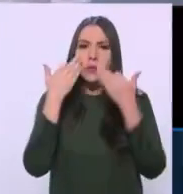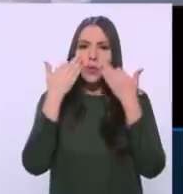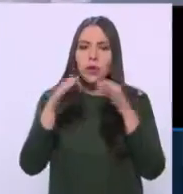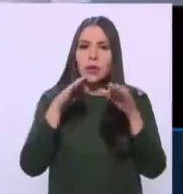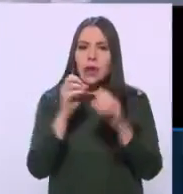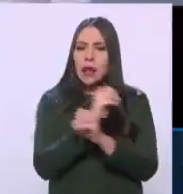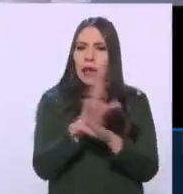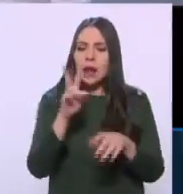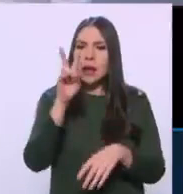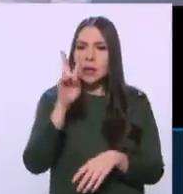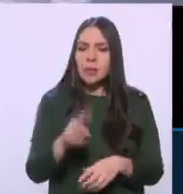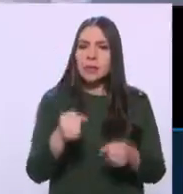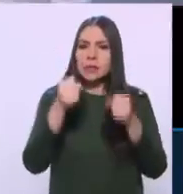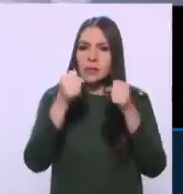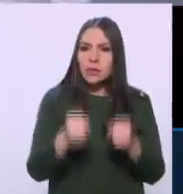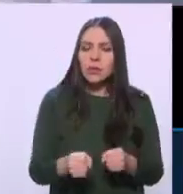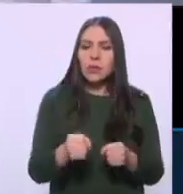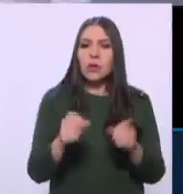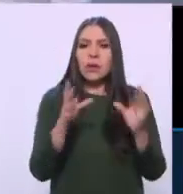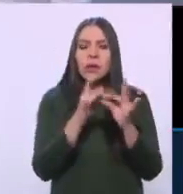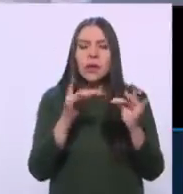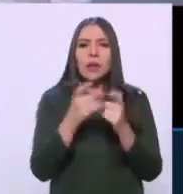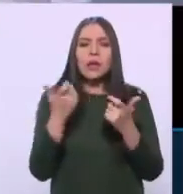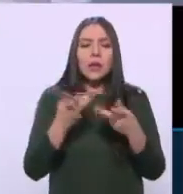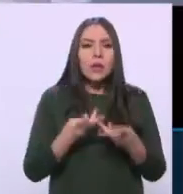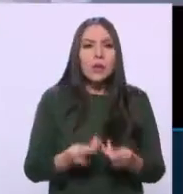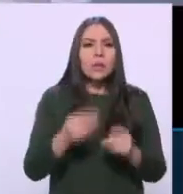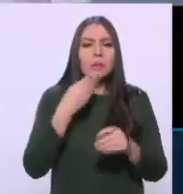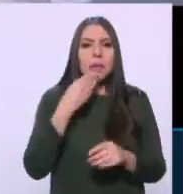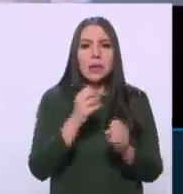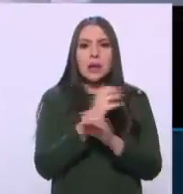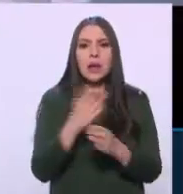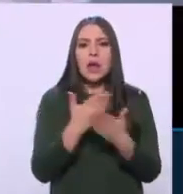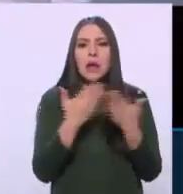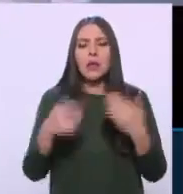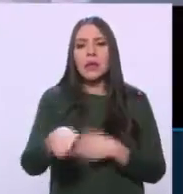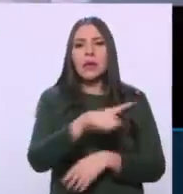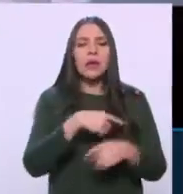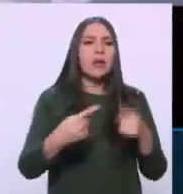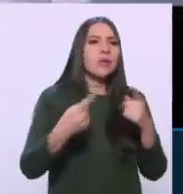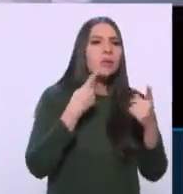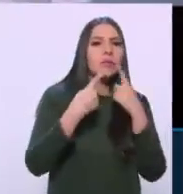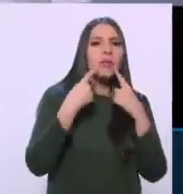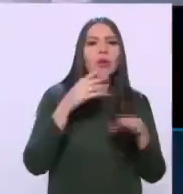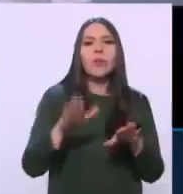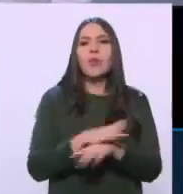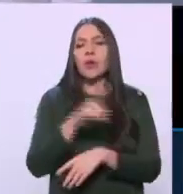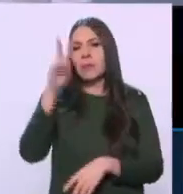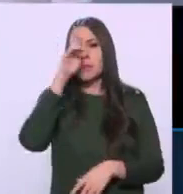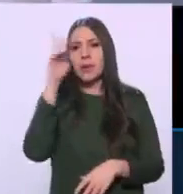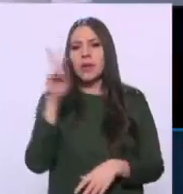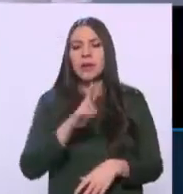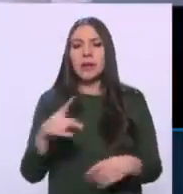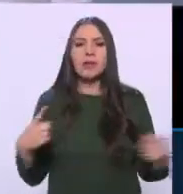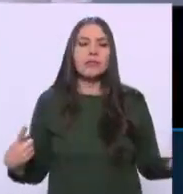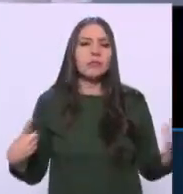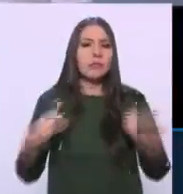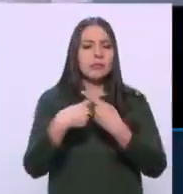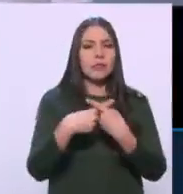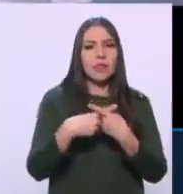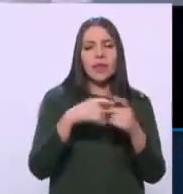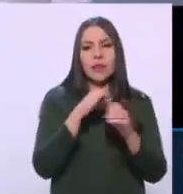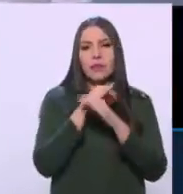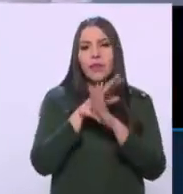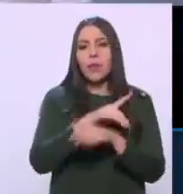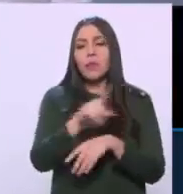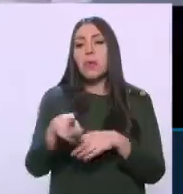exista rendición de cuentas. Y ahora el debate es justo esto, porque, bueno, además que están haciendo un uso maniqueo del informe para poder